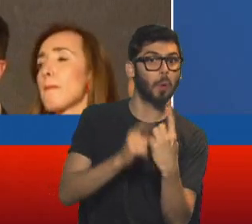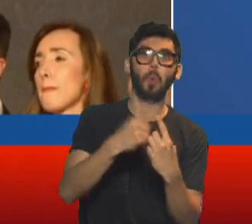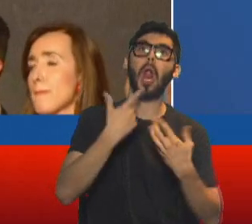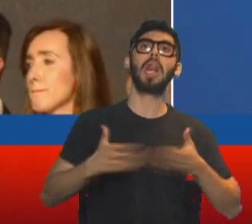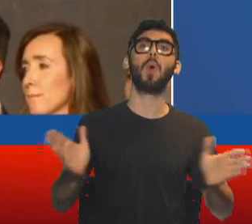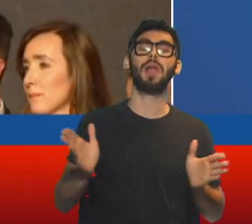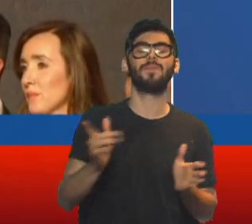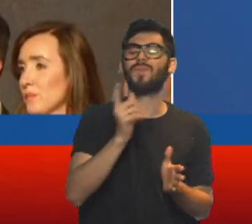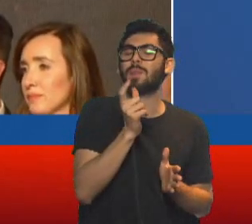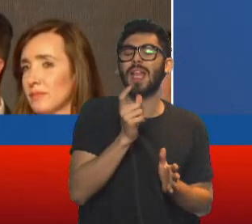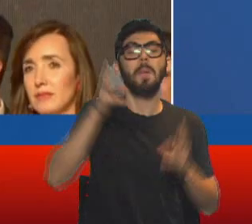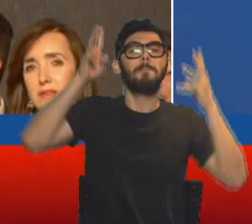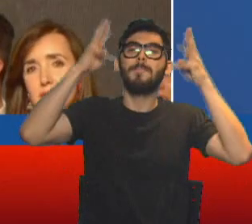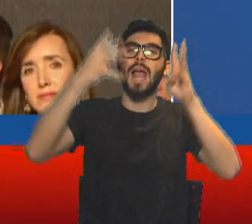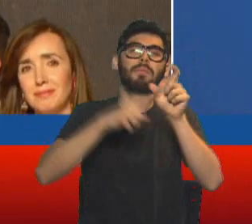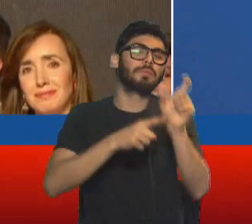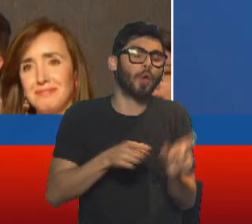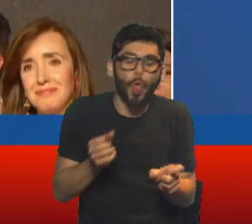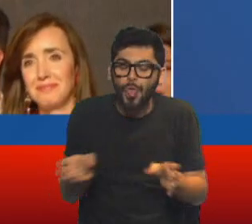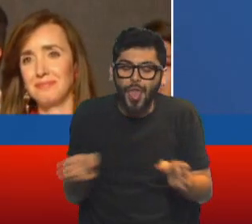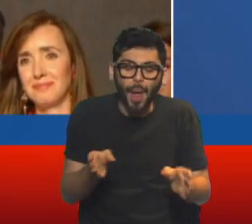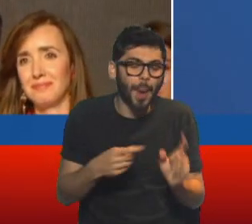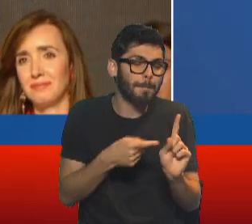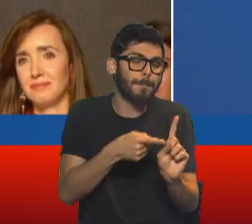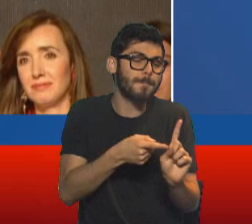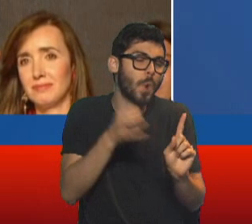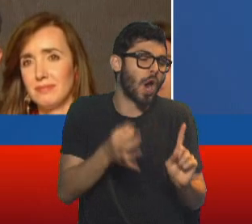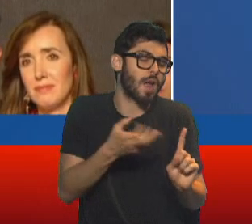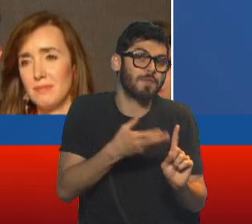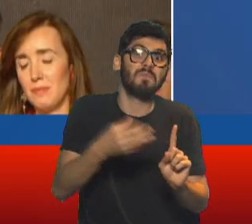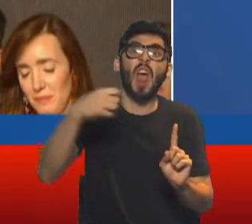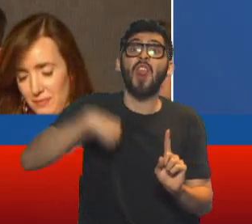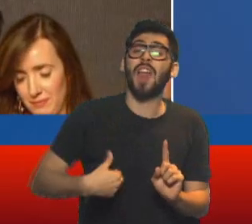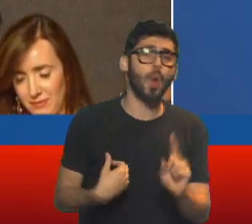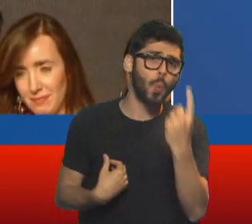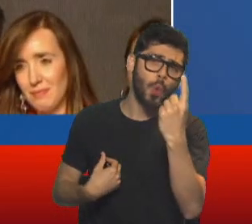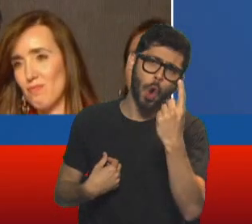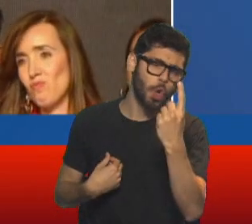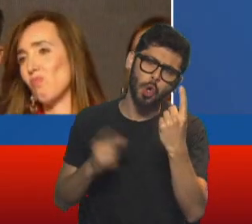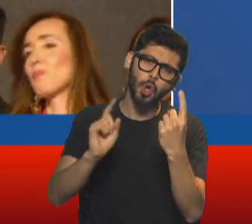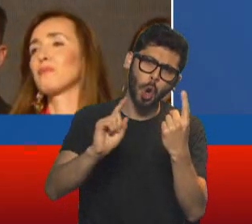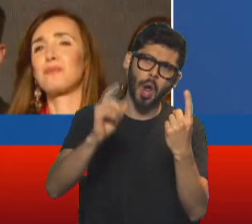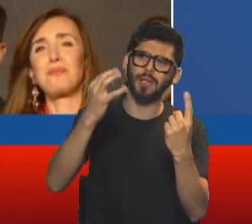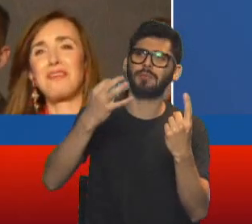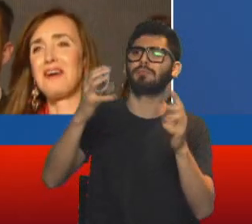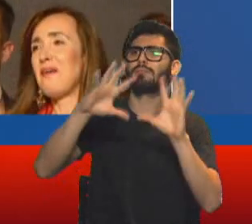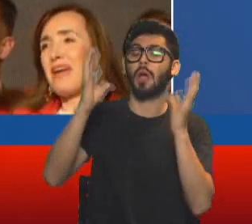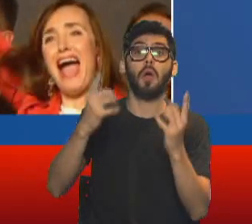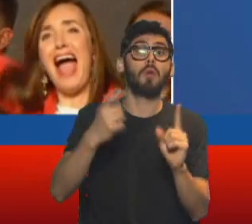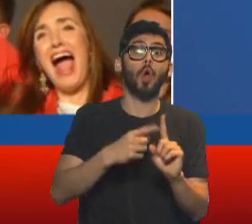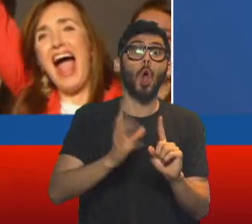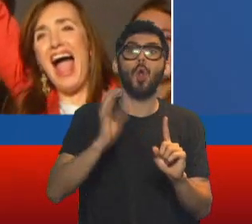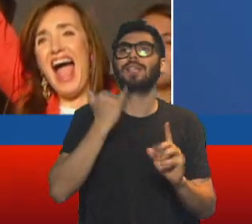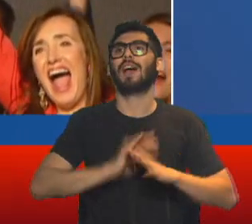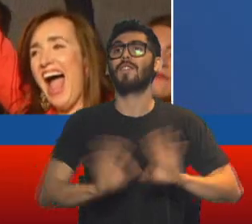época, no es solo en la Argentina, tampoco es verdad que va a quedar limitado a eso, puede llegar a crecer